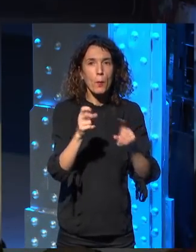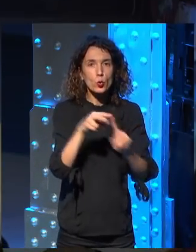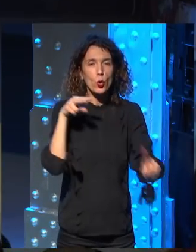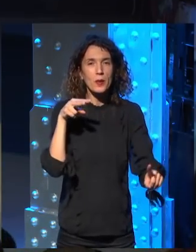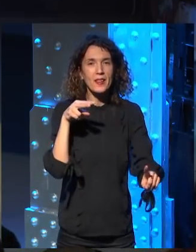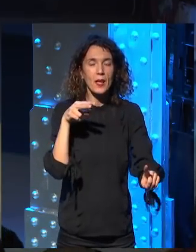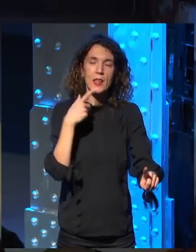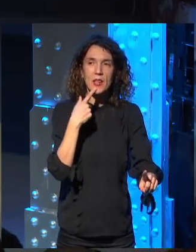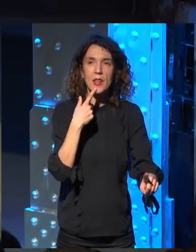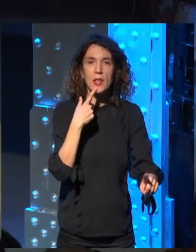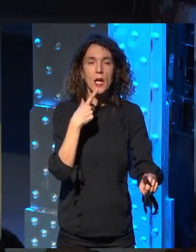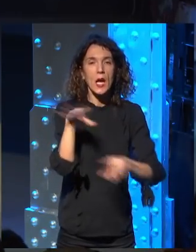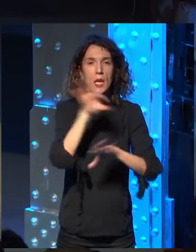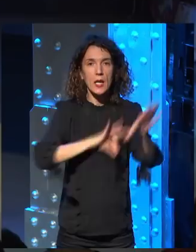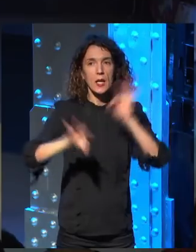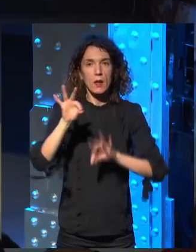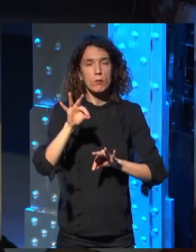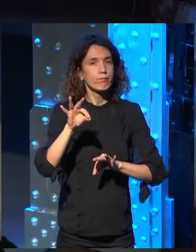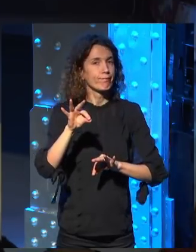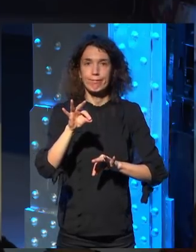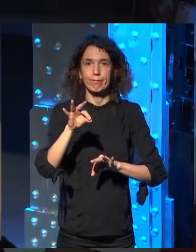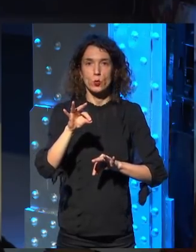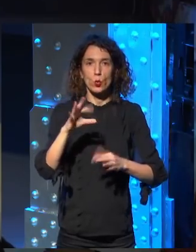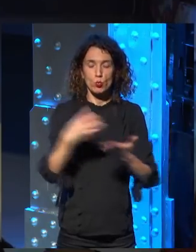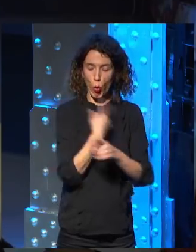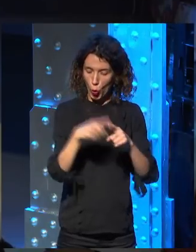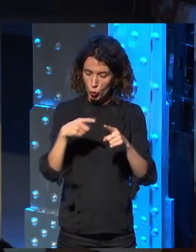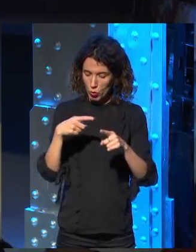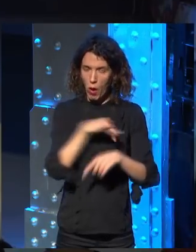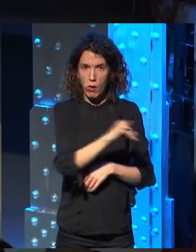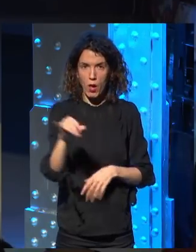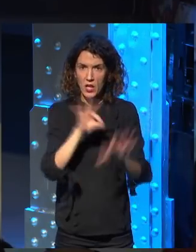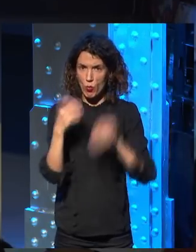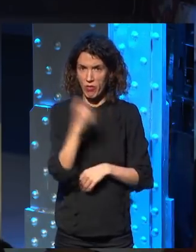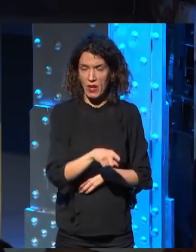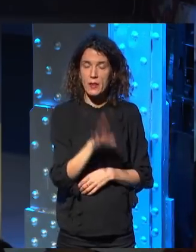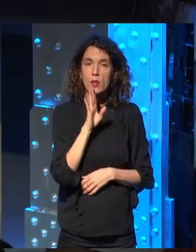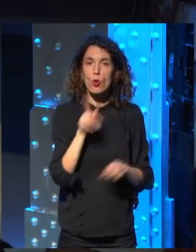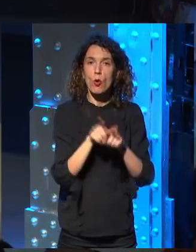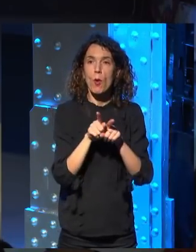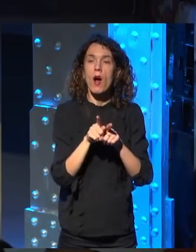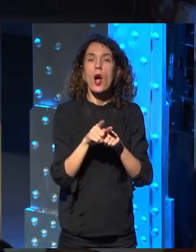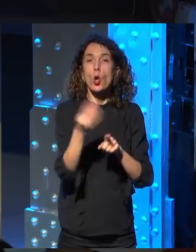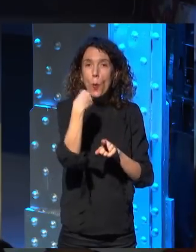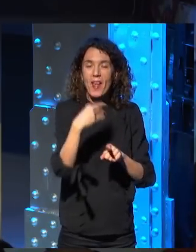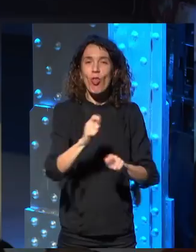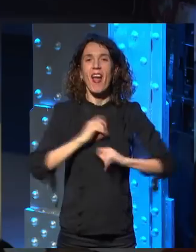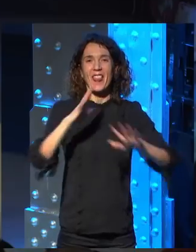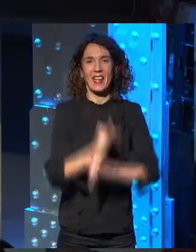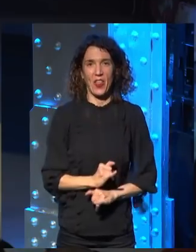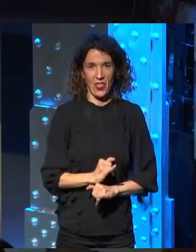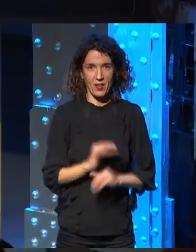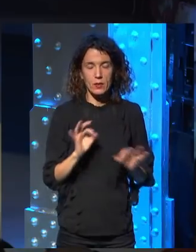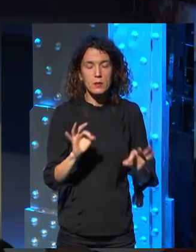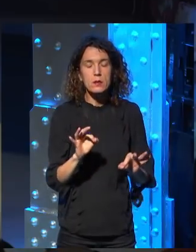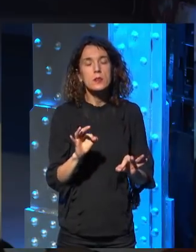de que es posible no elegir, que es posible que tú lo tengas todo, ¿no? Es como uno de esos adelgaza comiendo, ¿no? De ahí, bueno, y